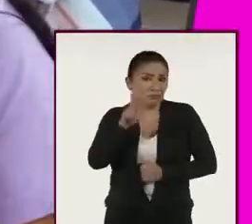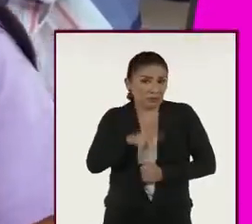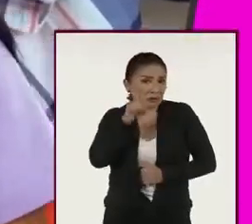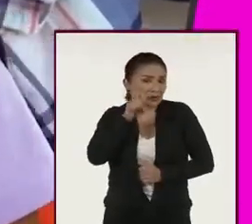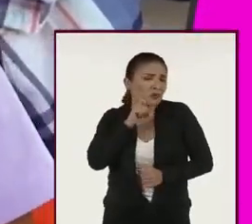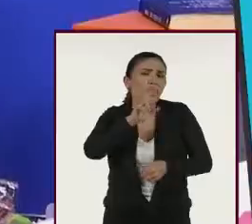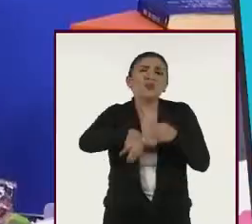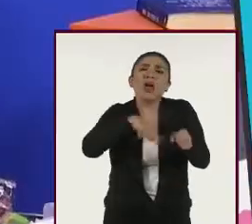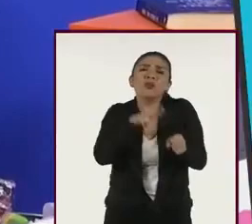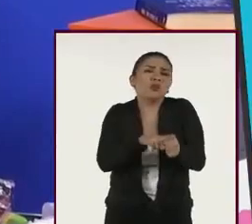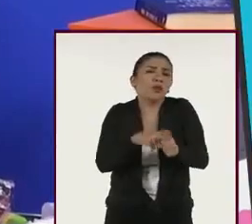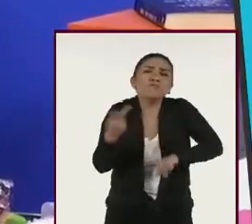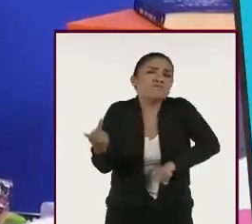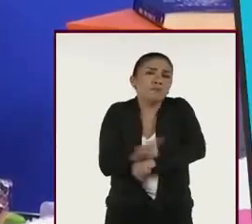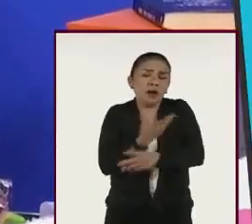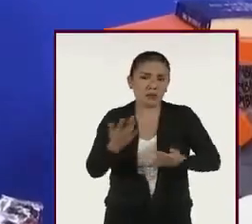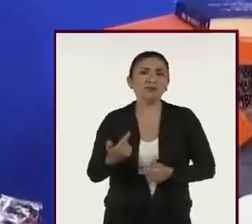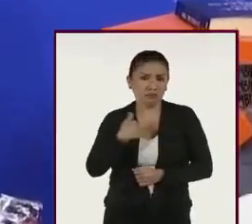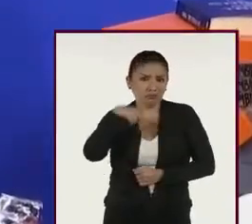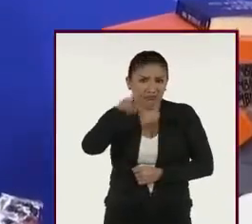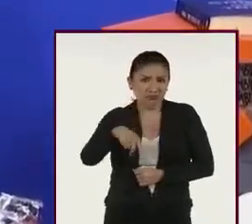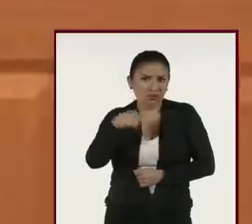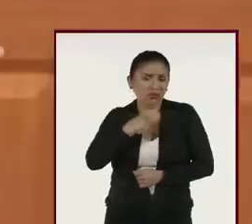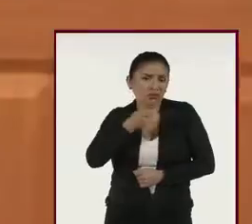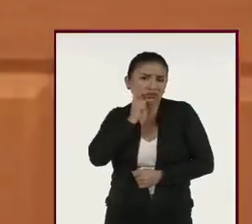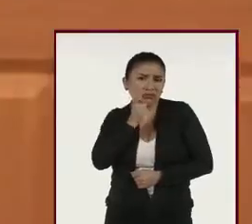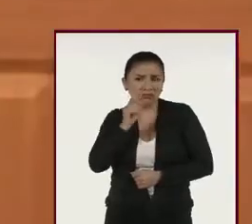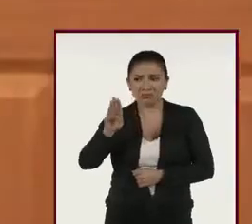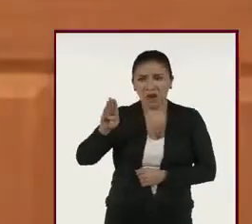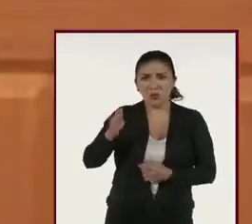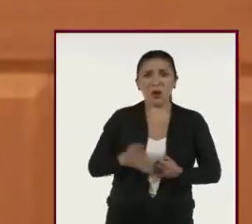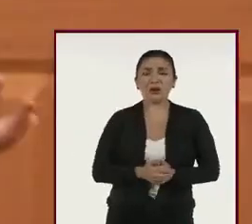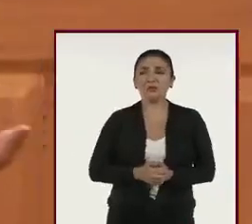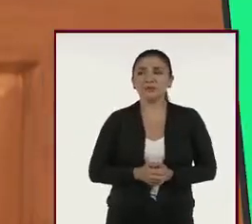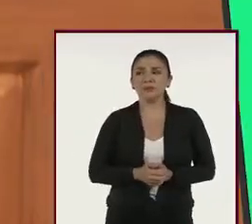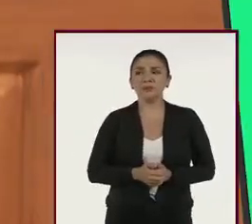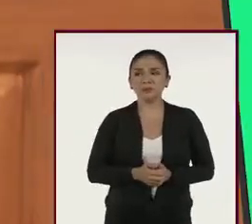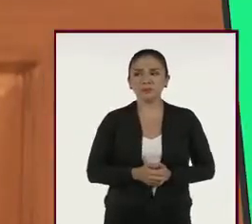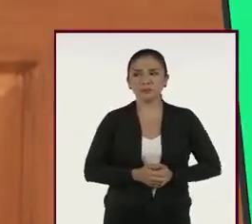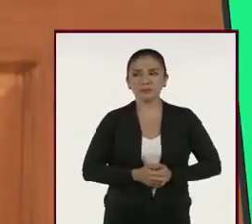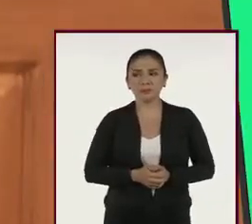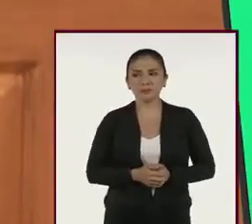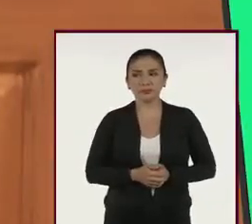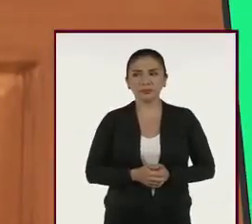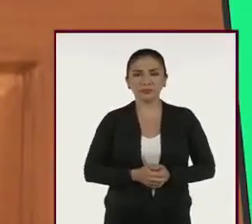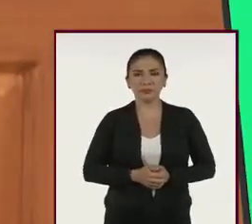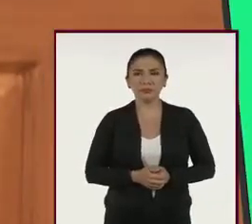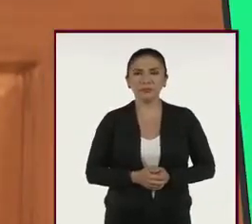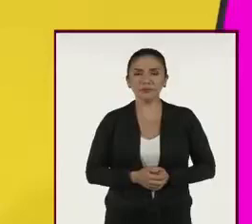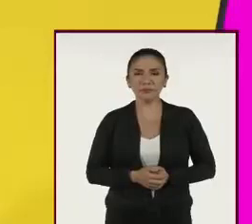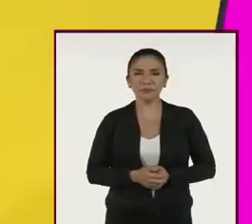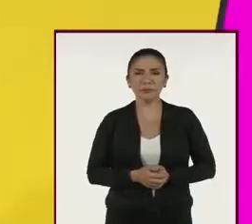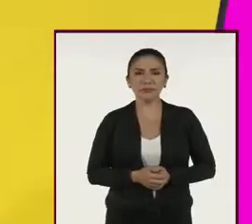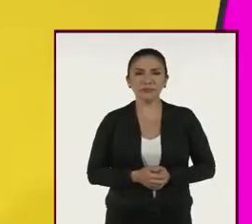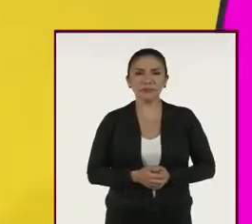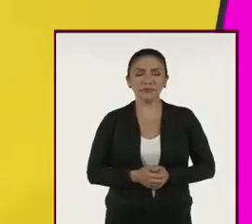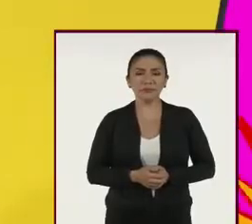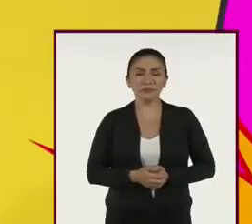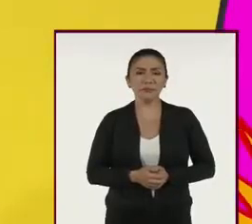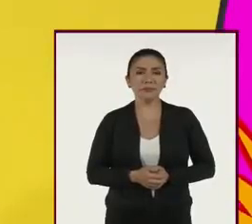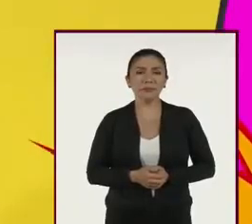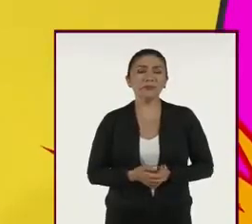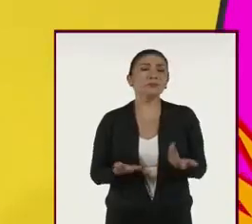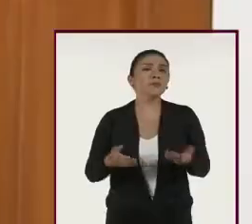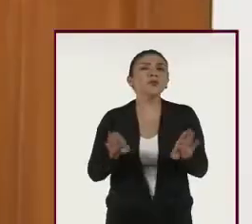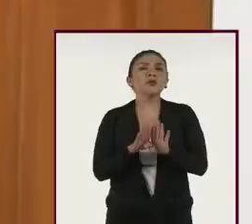cuando tenga que pasar. Yo fumo marihuana, yo he fumado. Pues puedes estar deprimido o algo así, pero pues no, la gente no se da cuenta. La masturbación sí me